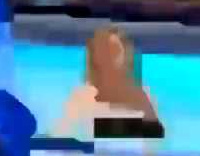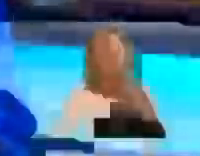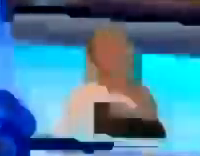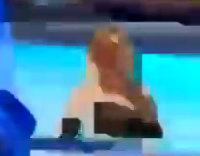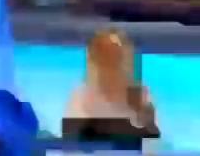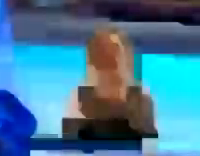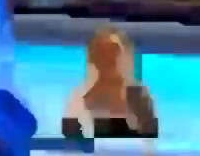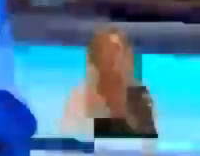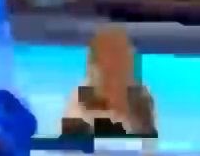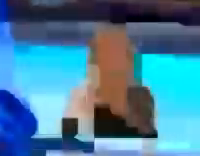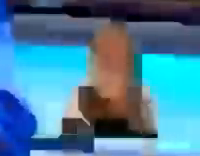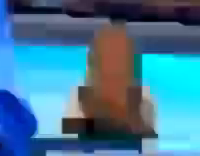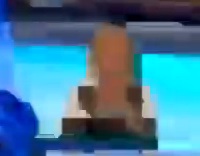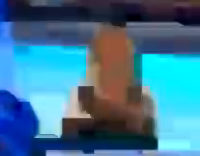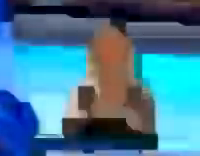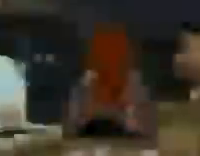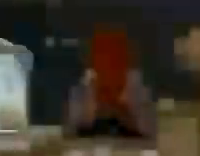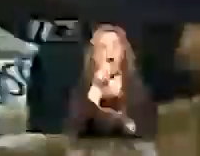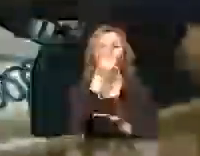otras obligaciones.